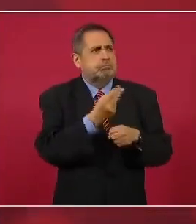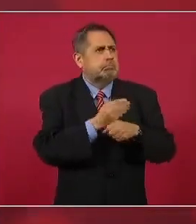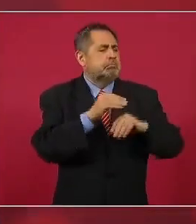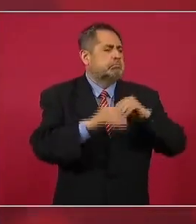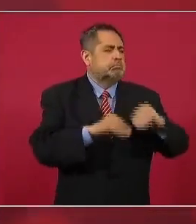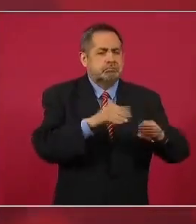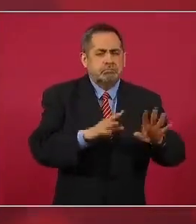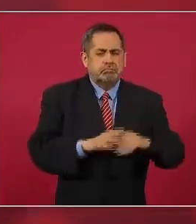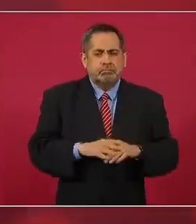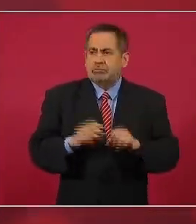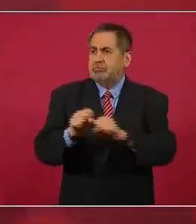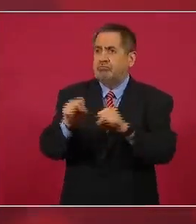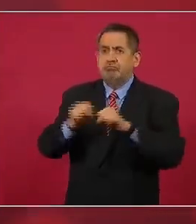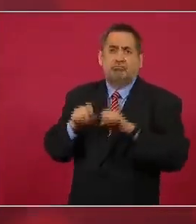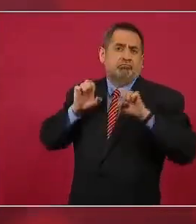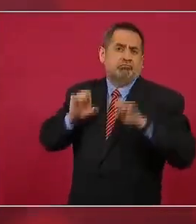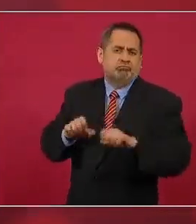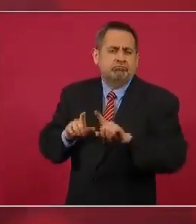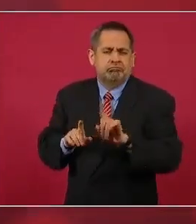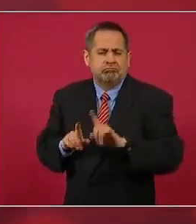los salones.